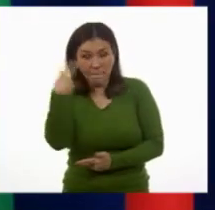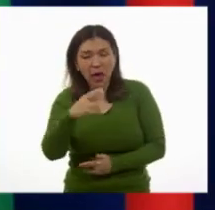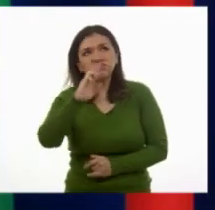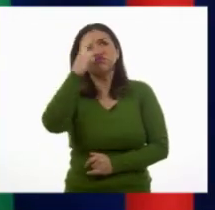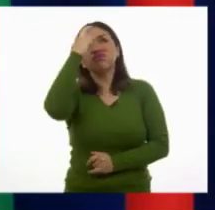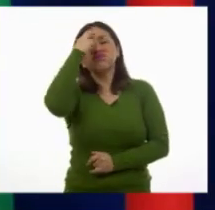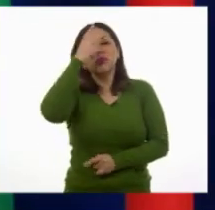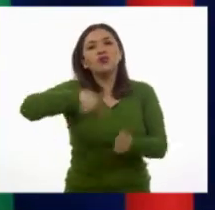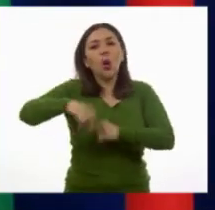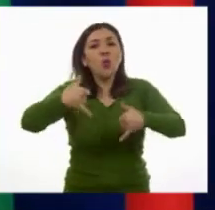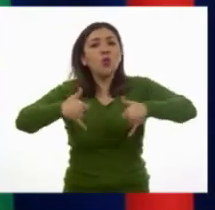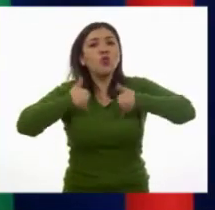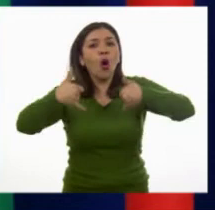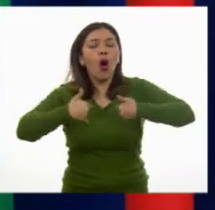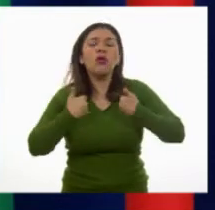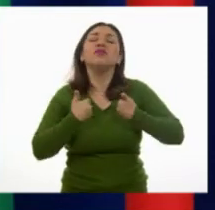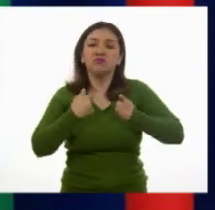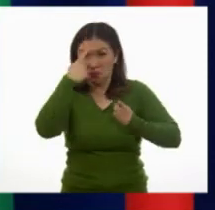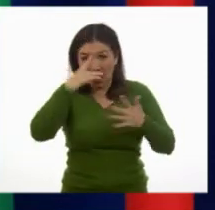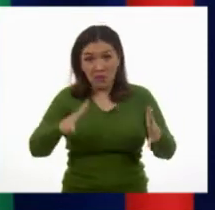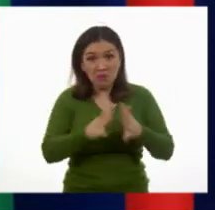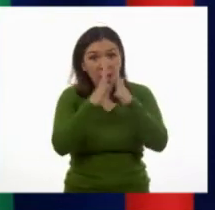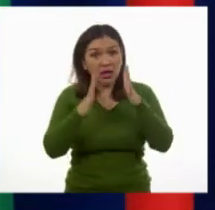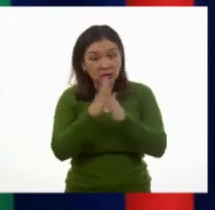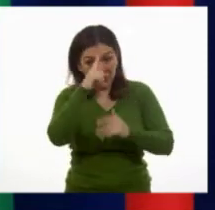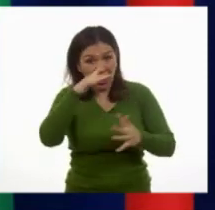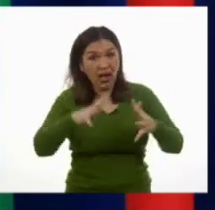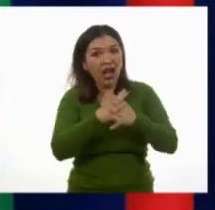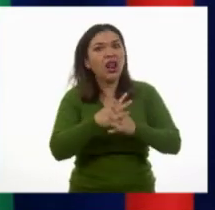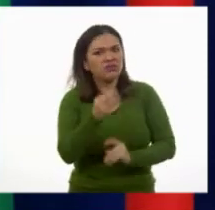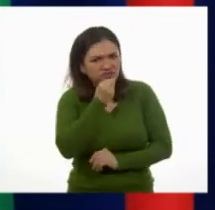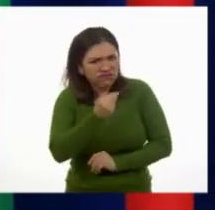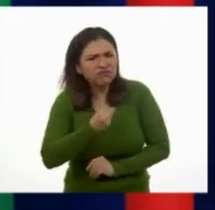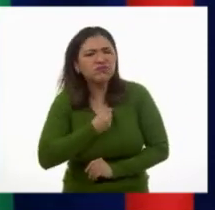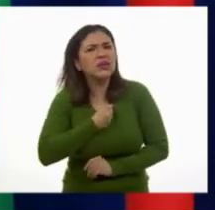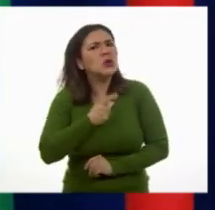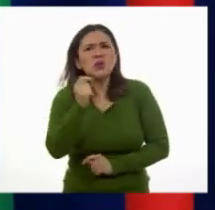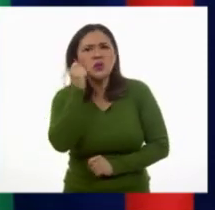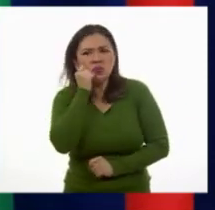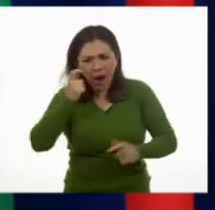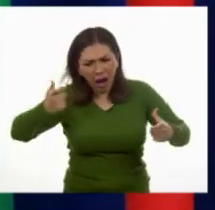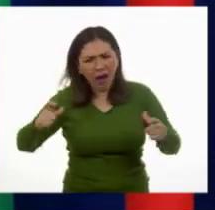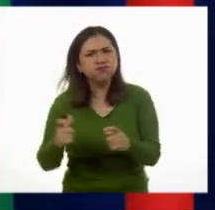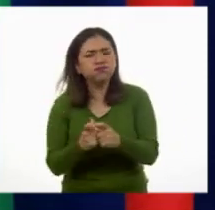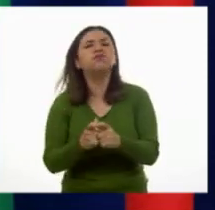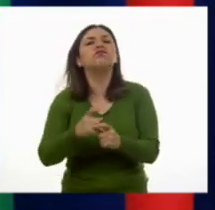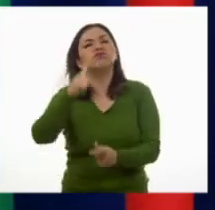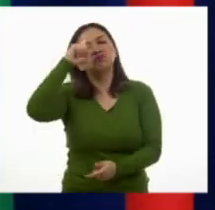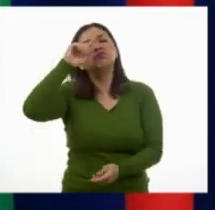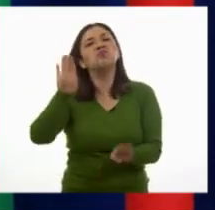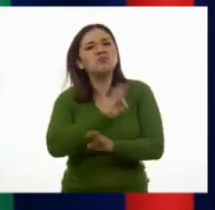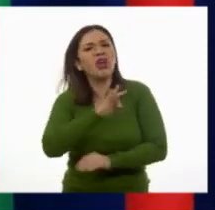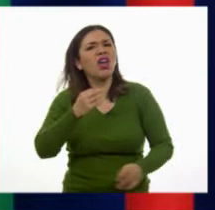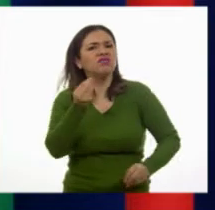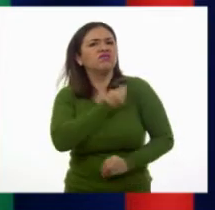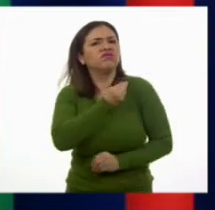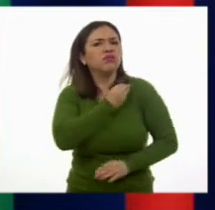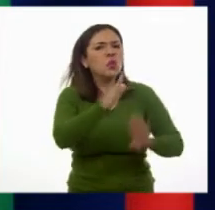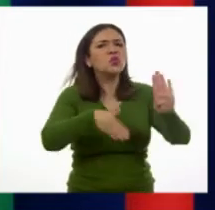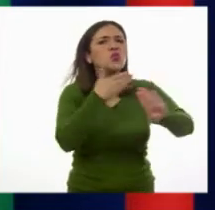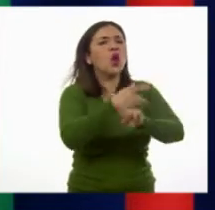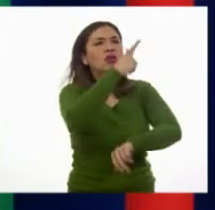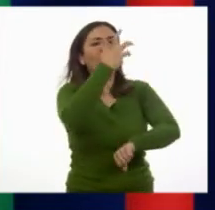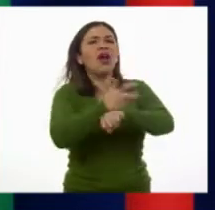como héroes a estos jóvenes que participaron en la guerra, porque a pesar de las desventajas, son símbolos de la resistencia contra los